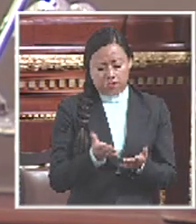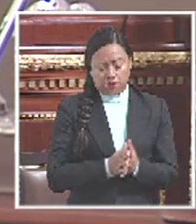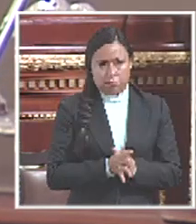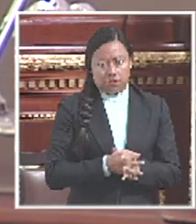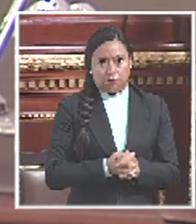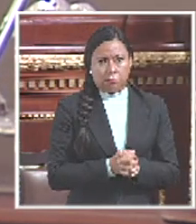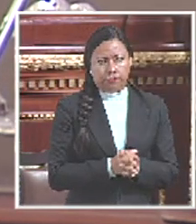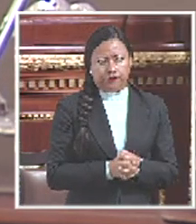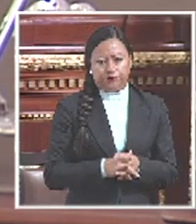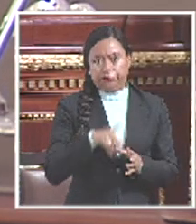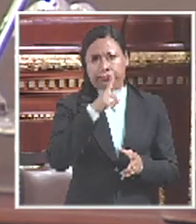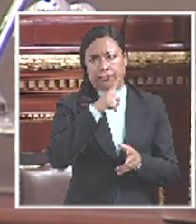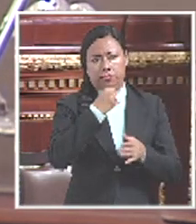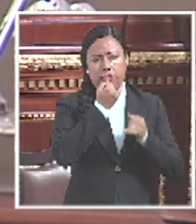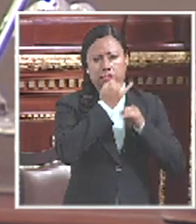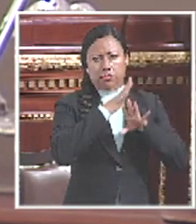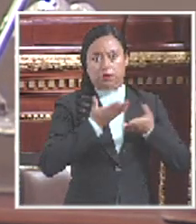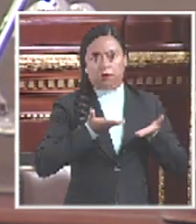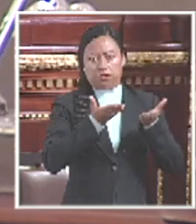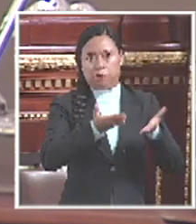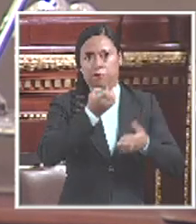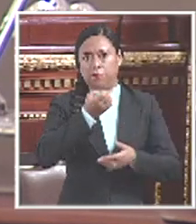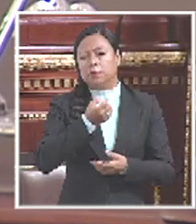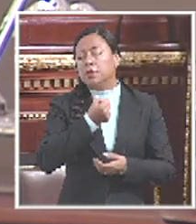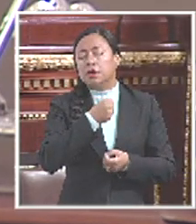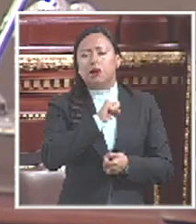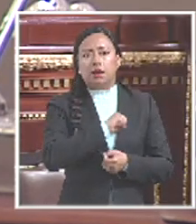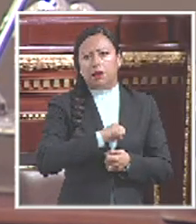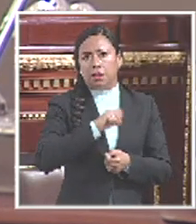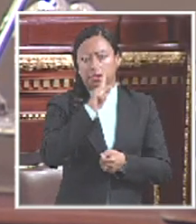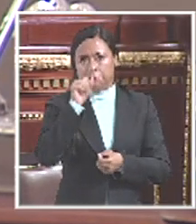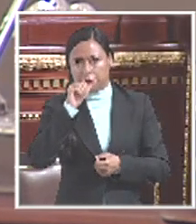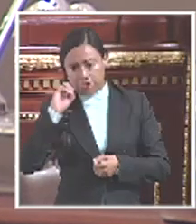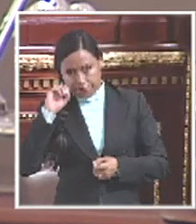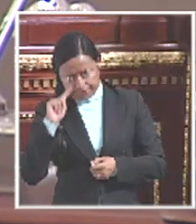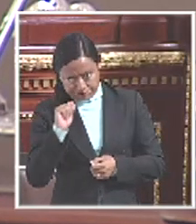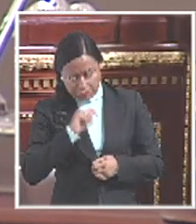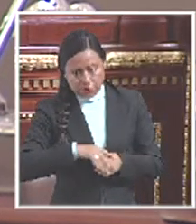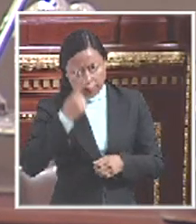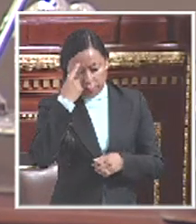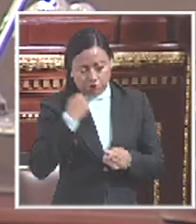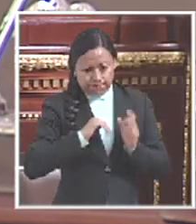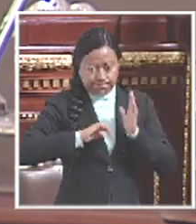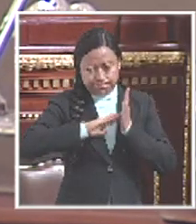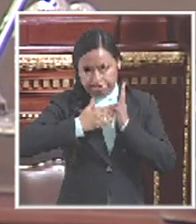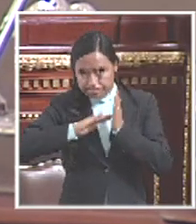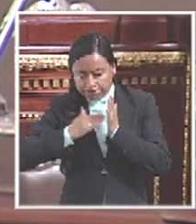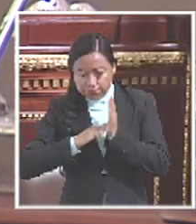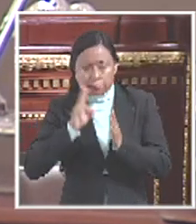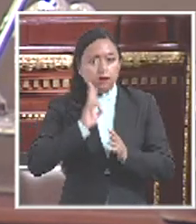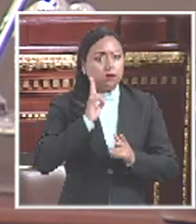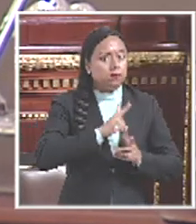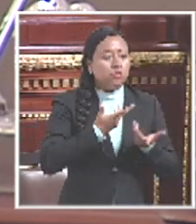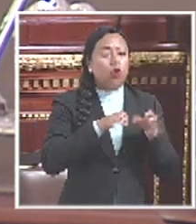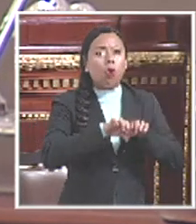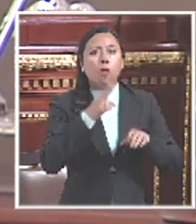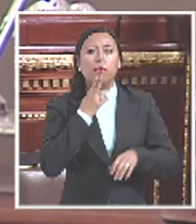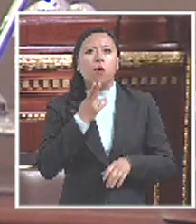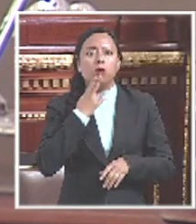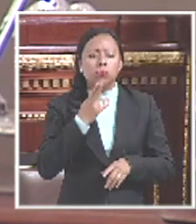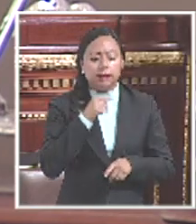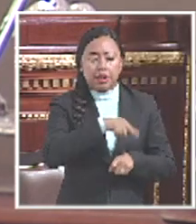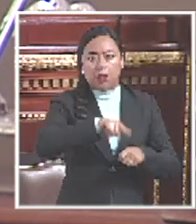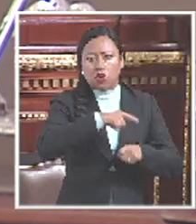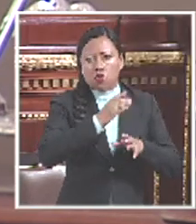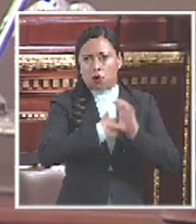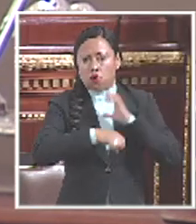un informe a la Secretaría del Medio Ambiente de la Ciudad de México acerca de la estrategia en el manejo de residuos sólidos y plásticos compostables,